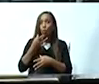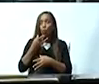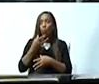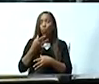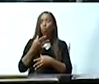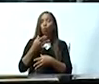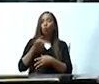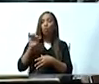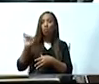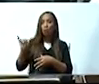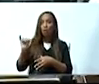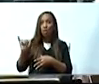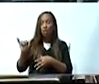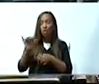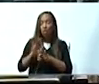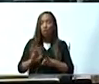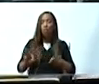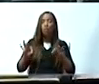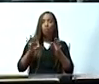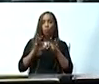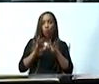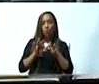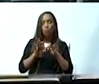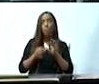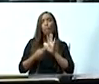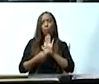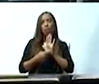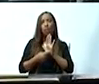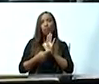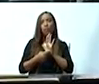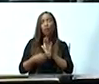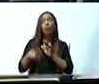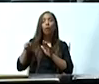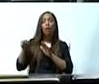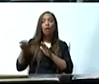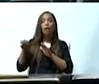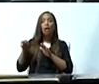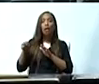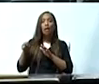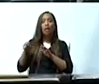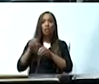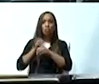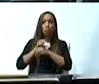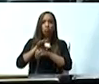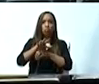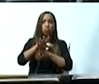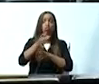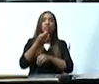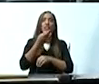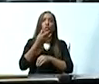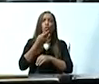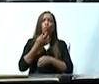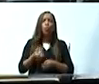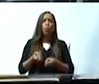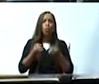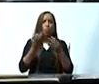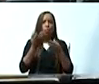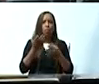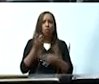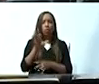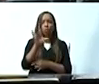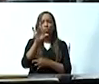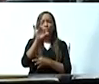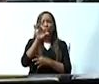784 megavatios brutos al servicio de energía en la República Dominicana.